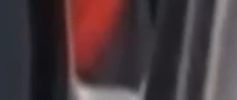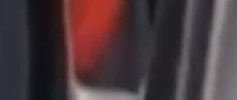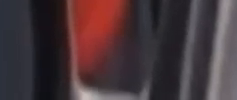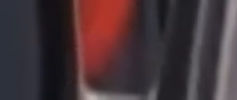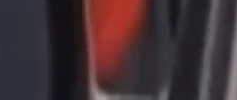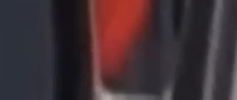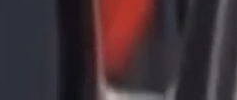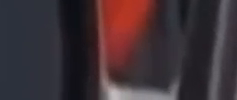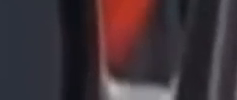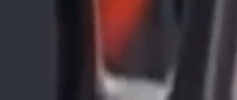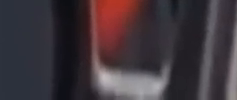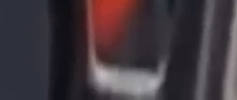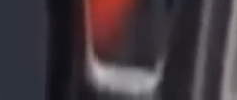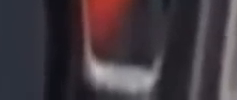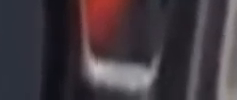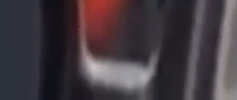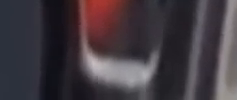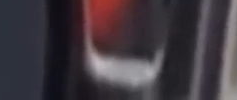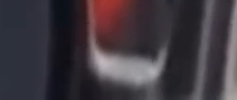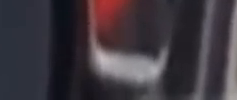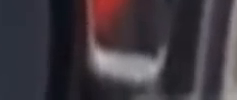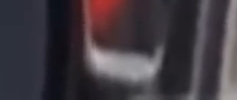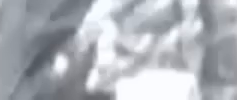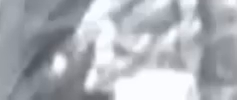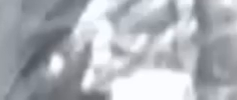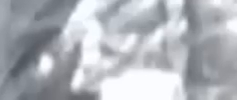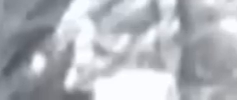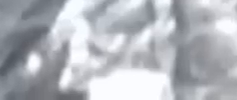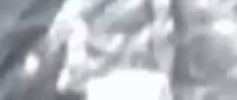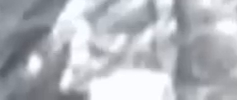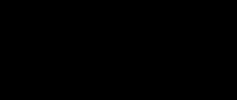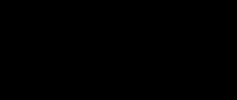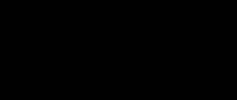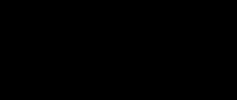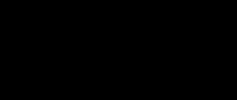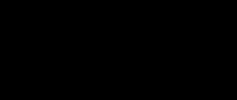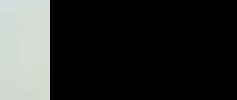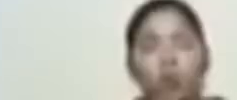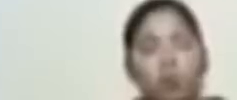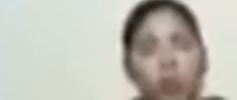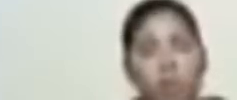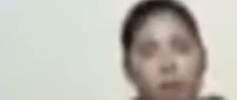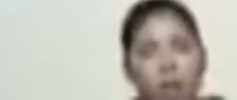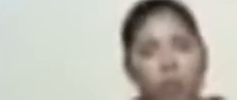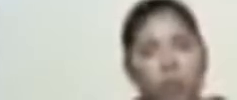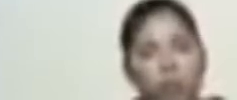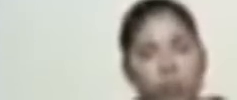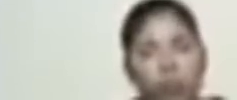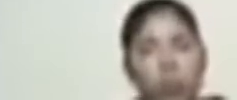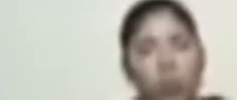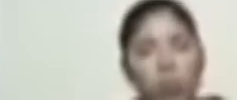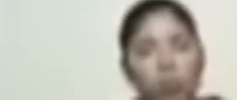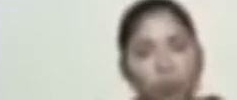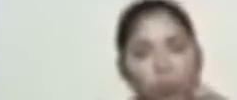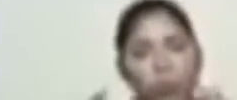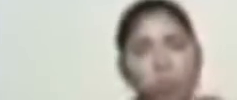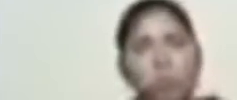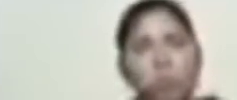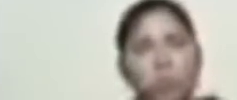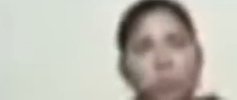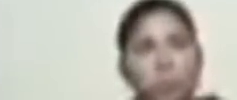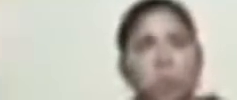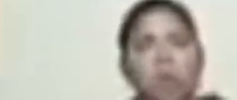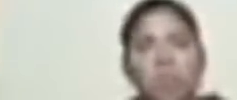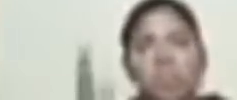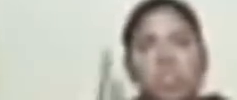está como difícil la situación porque ahora la gente le toca empujar sus carros para poder seguir andando porque no consiguen gasolina por ninguna parte están varados